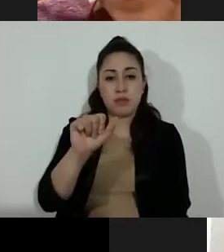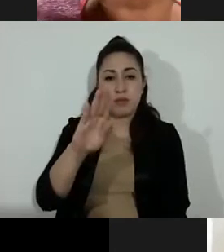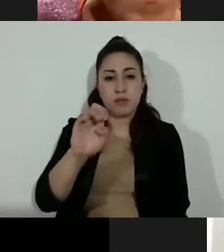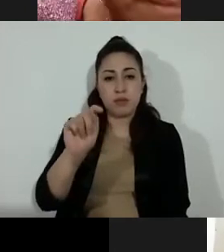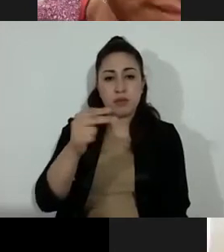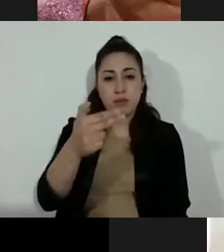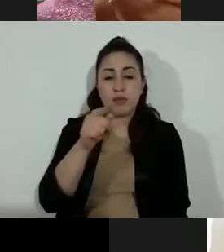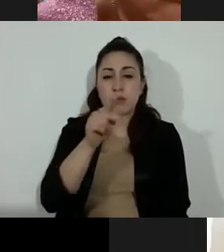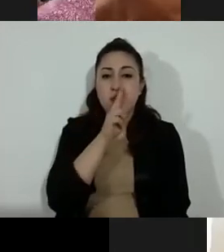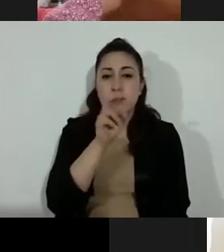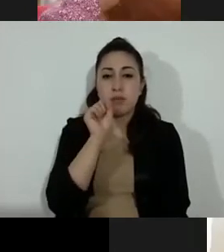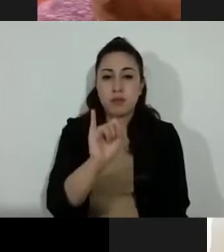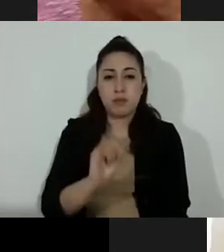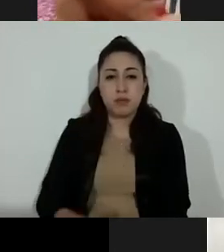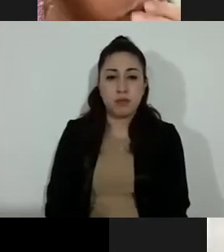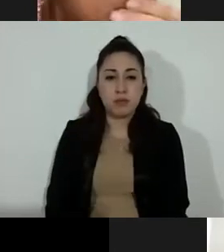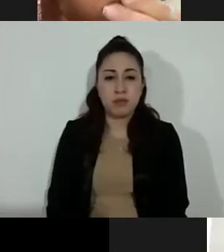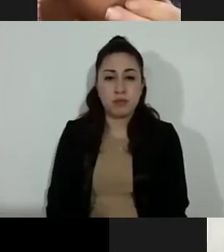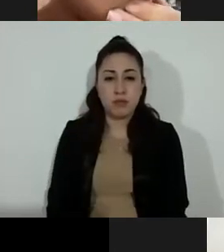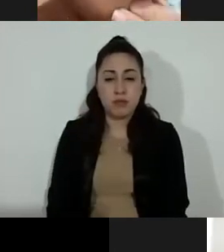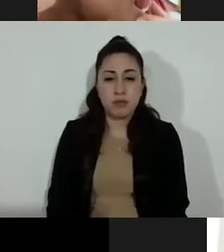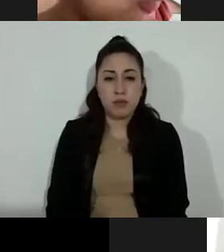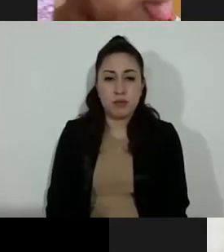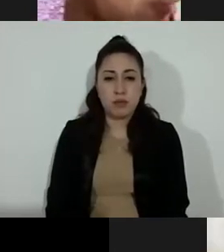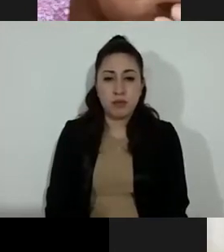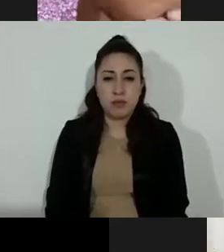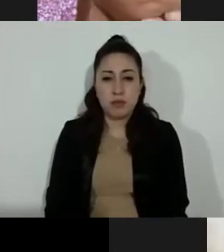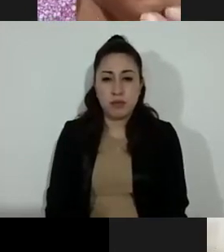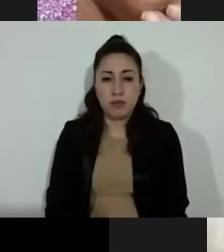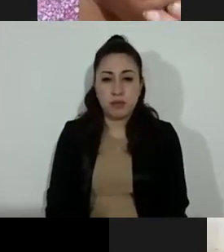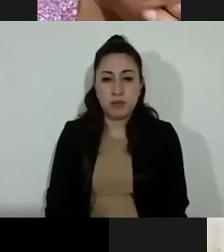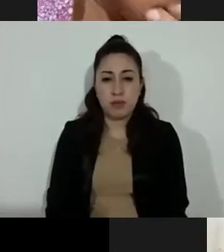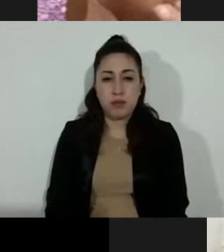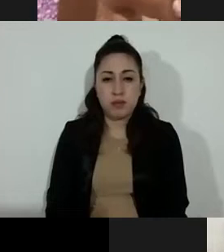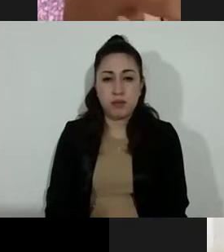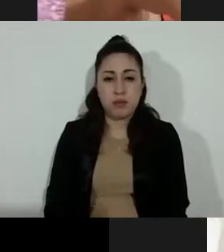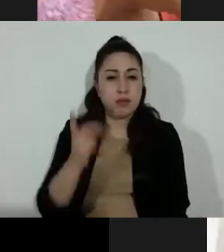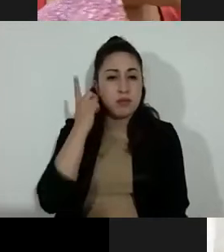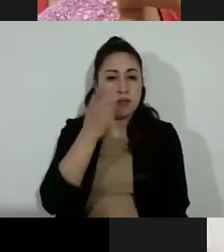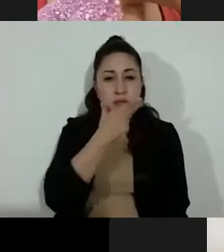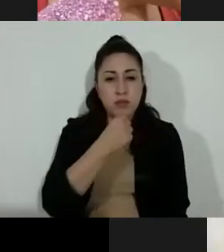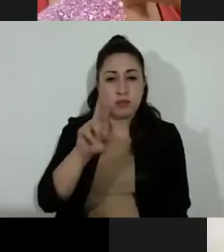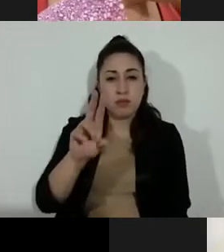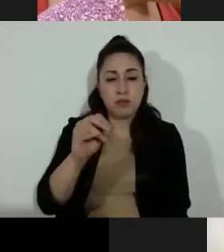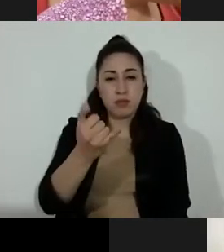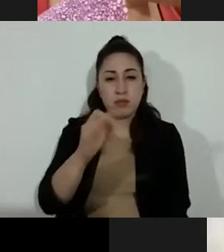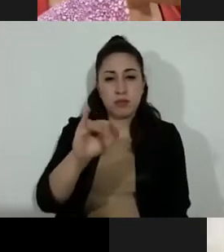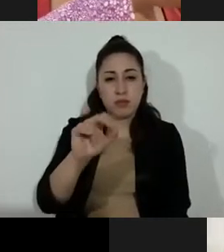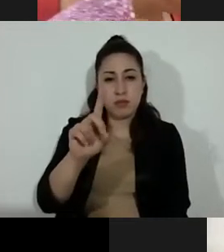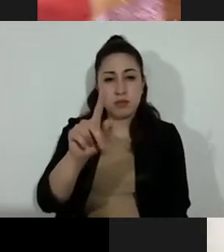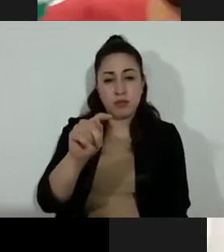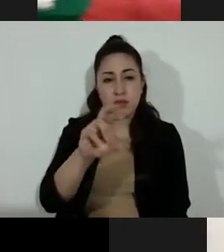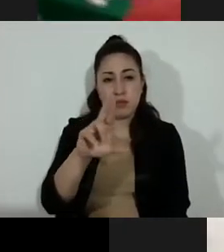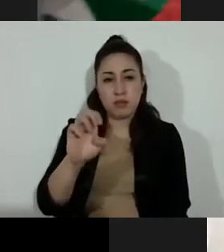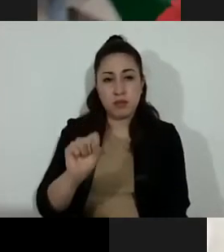Elizabeth Mateos, a favor. Gracias, diputada. Diputado Royfit Torres González.